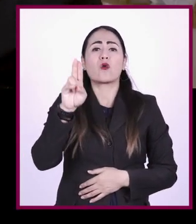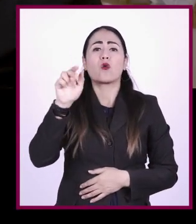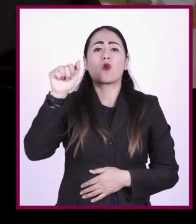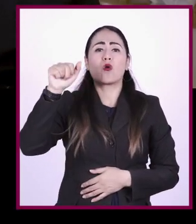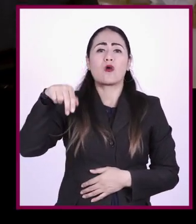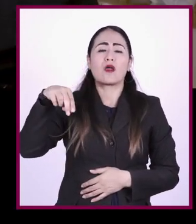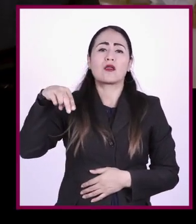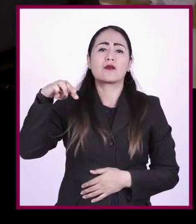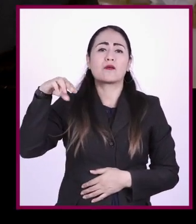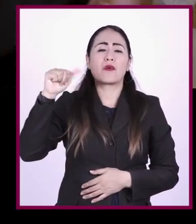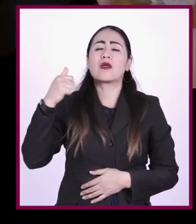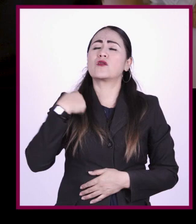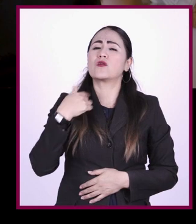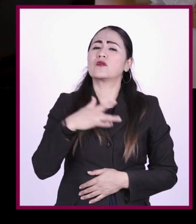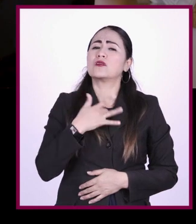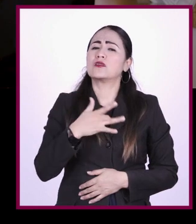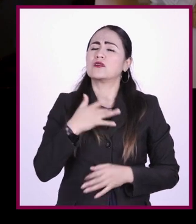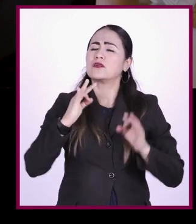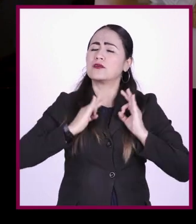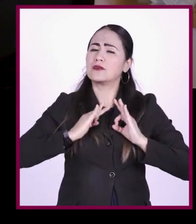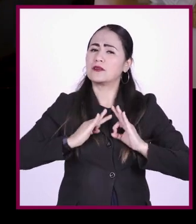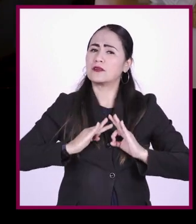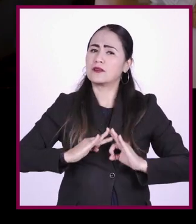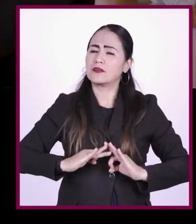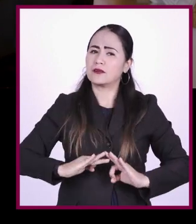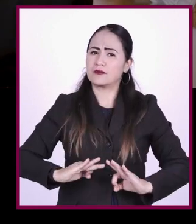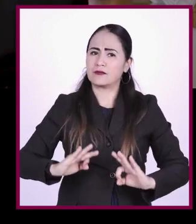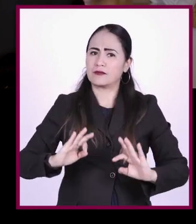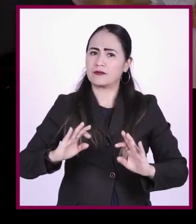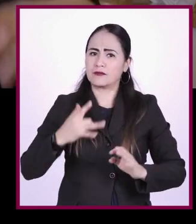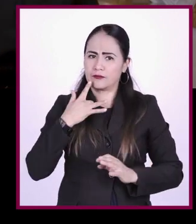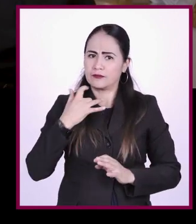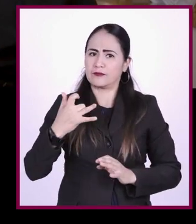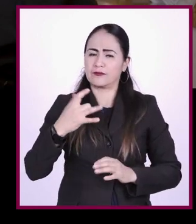¡Citla! ¡Juanma! Estoy